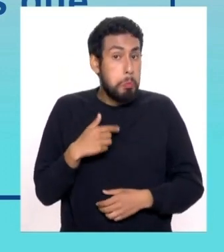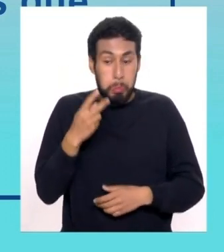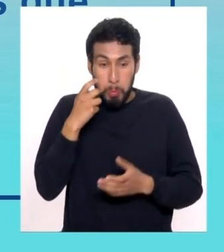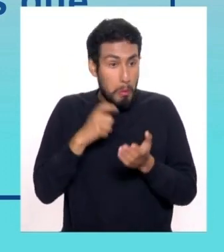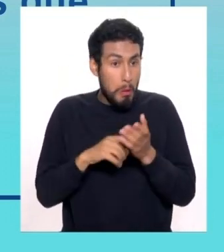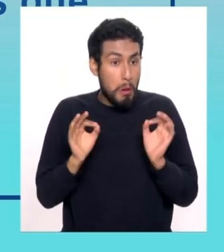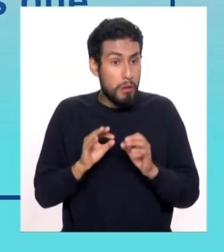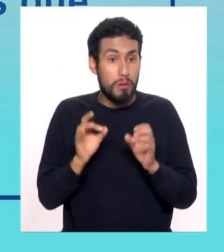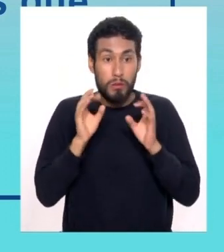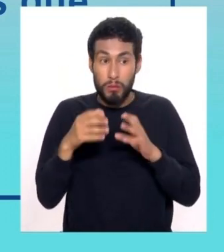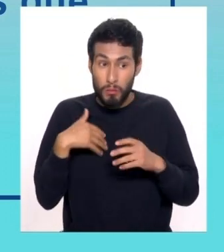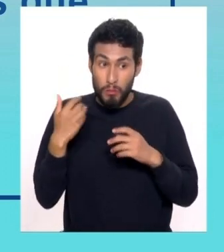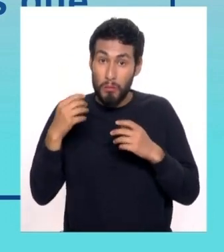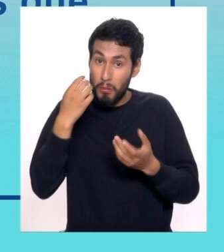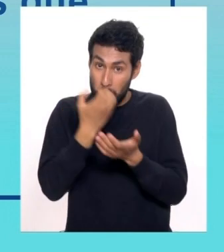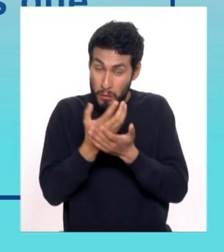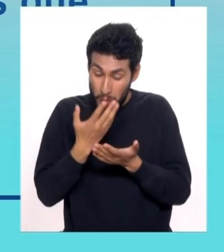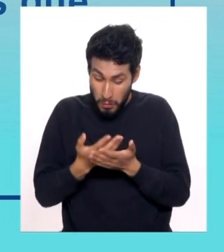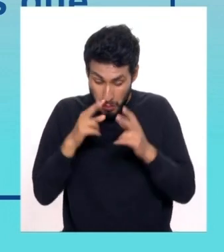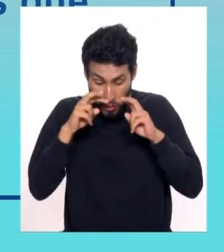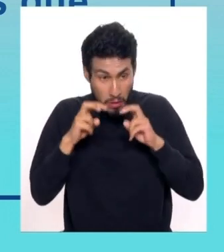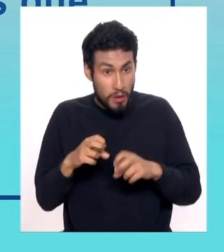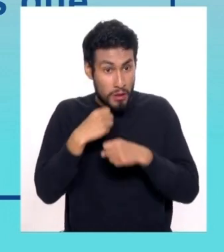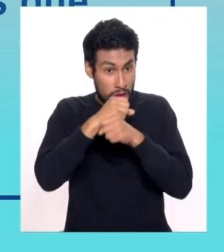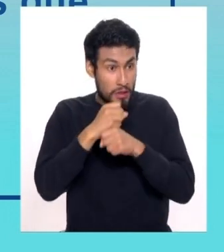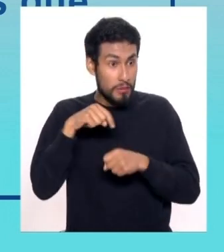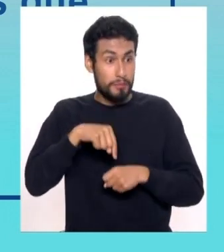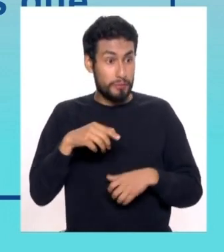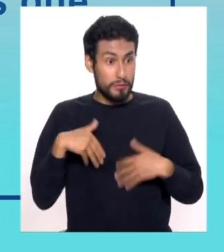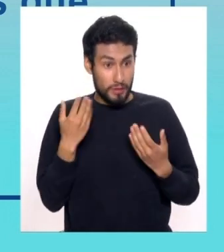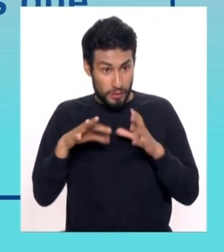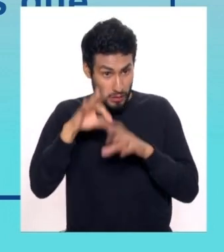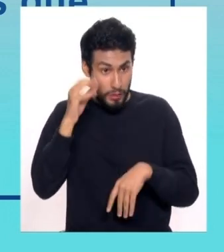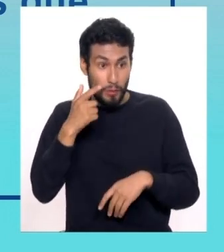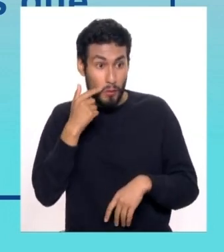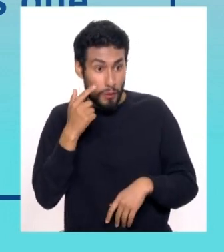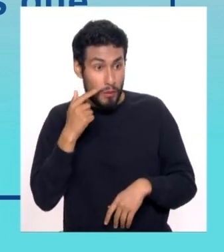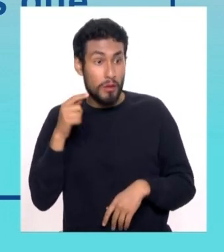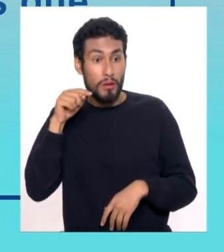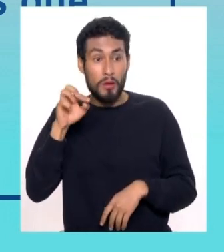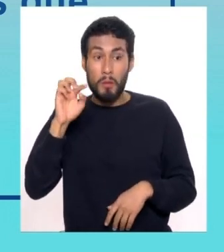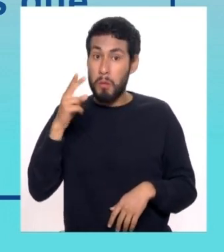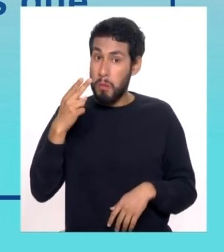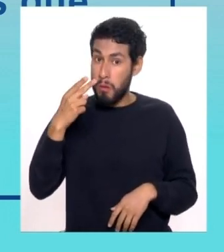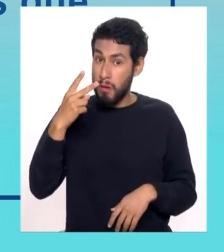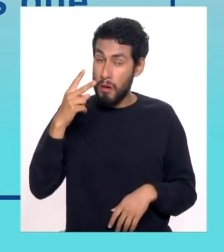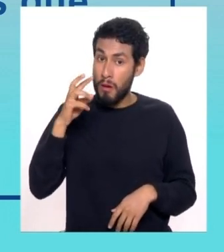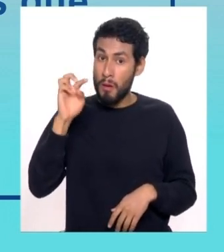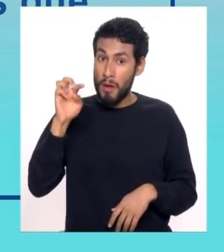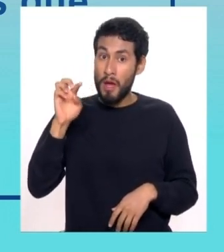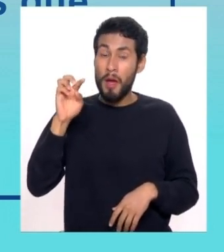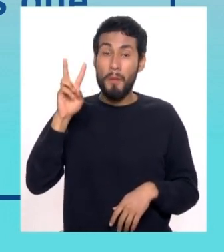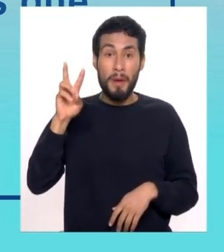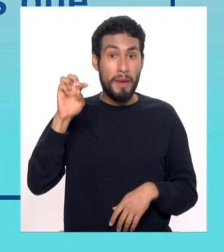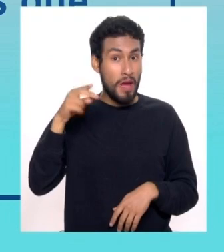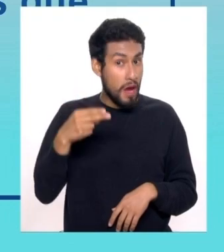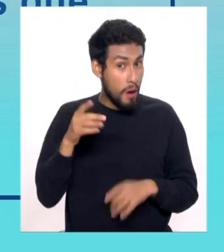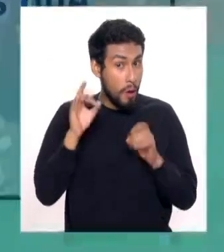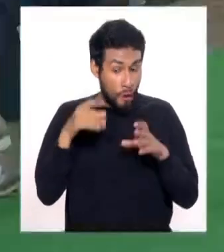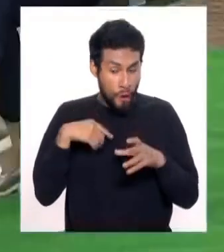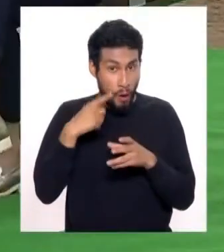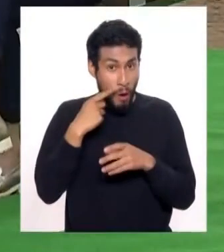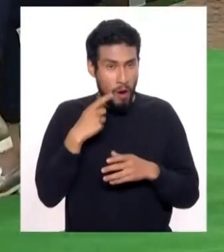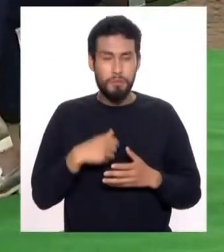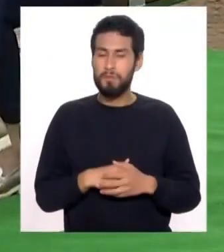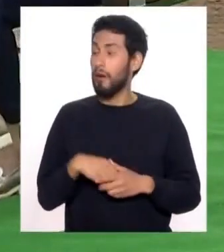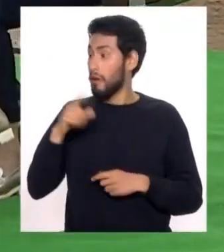tipo. ¿Existe alguna prueba o análisis de diagnóstico si un hombre tiene virus de papiloma humano? Qué excelente pregunta. Para los